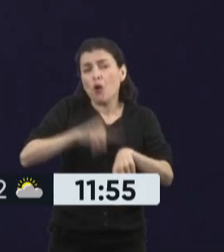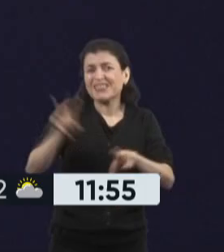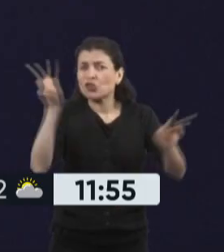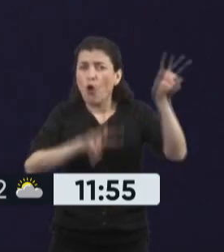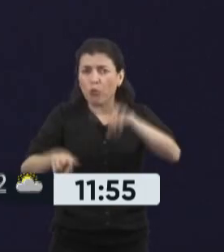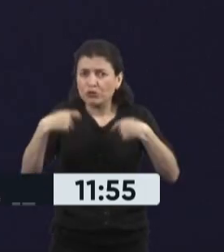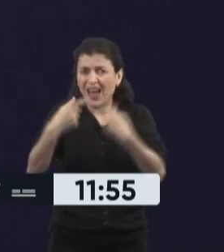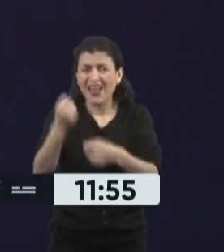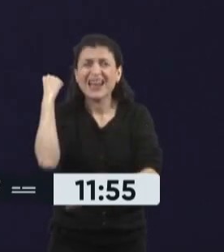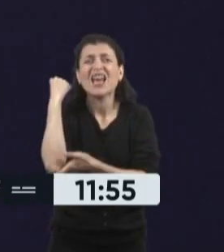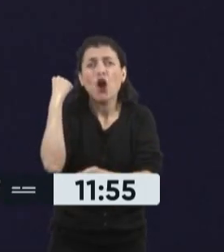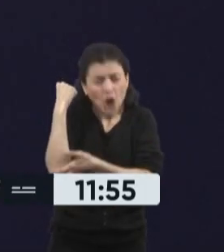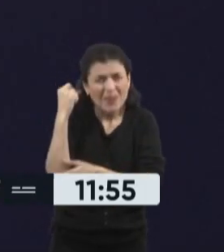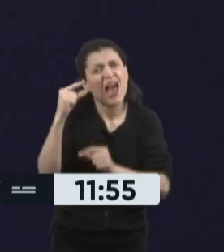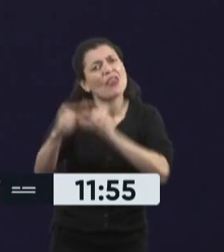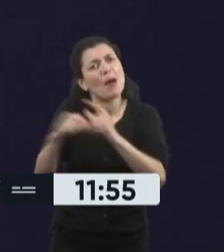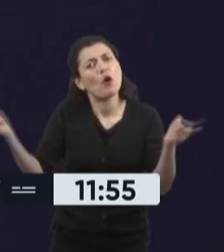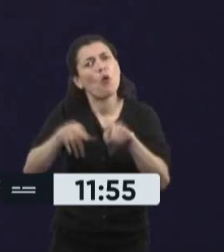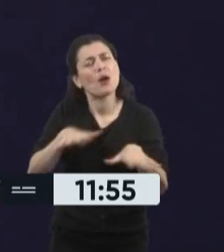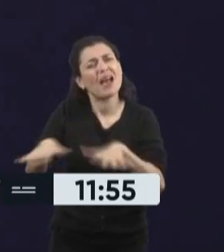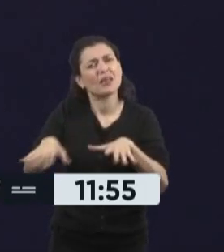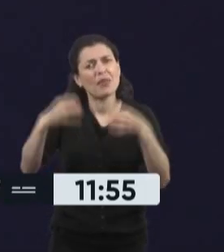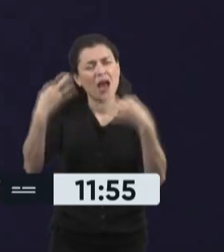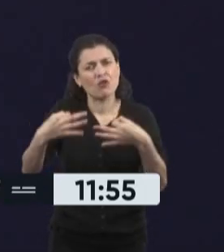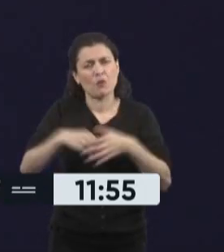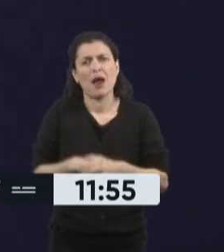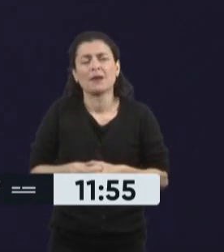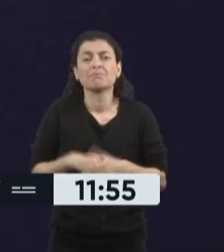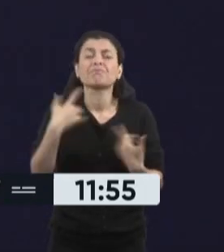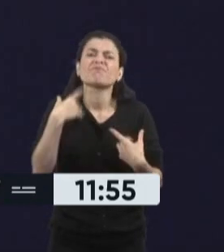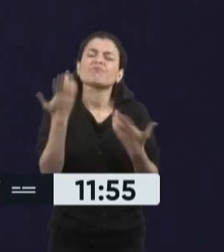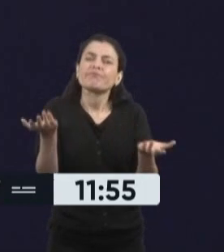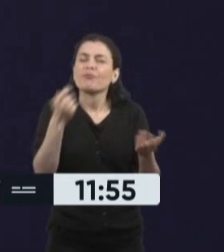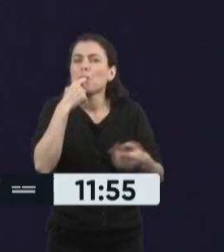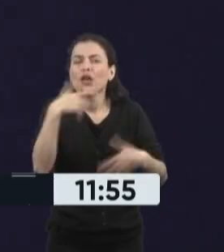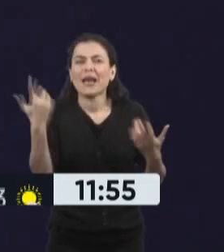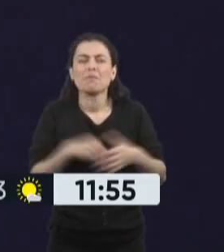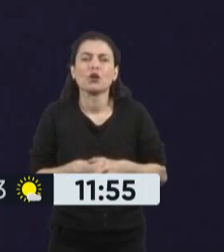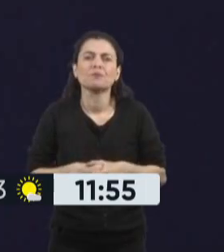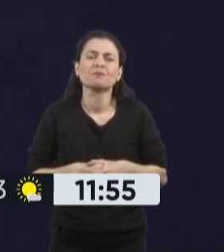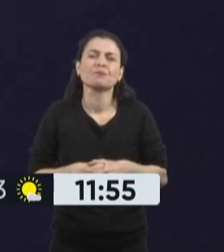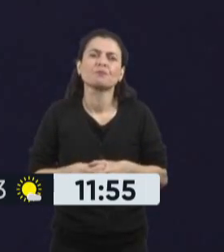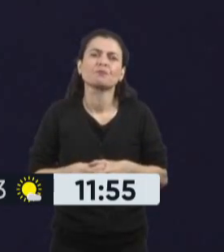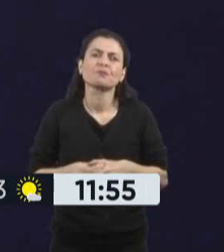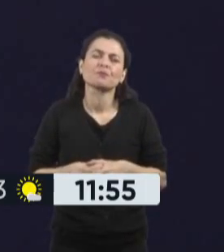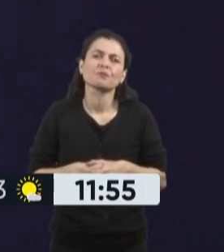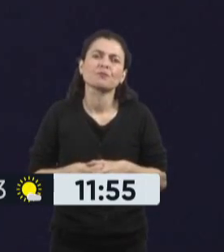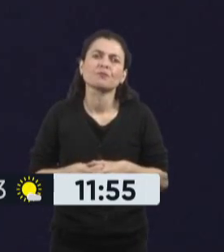economía se termine de recuperar, lo cierto es que, a diferencia del resto de